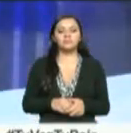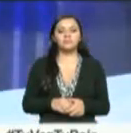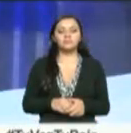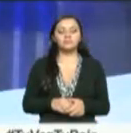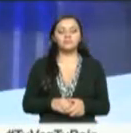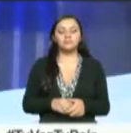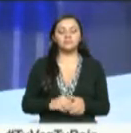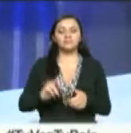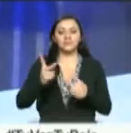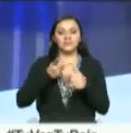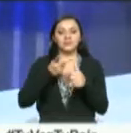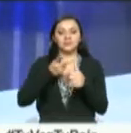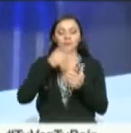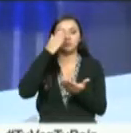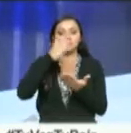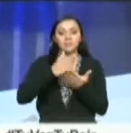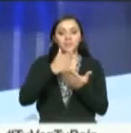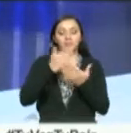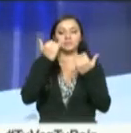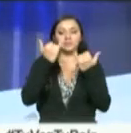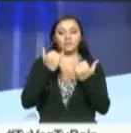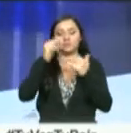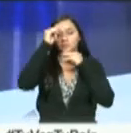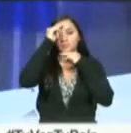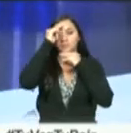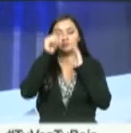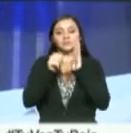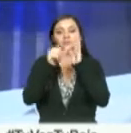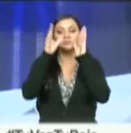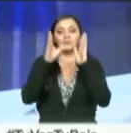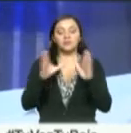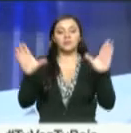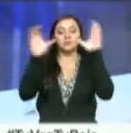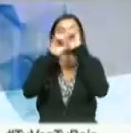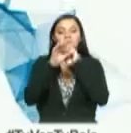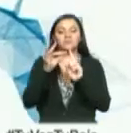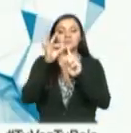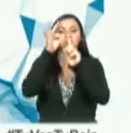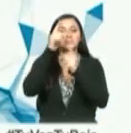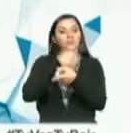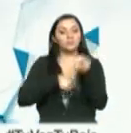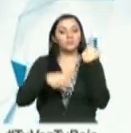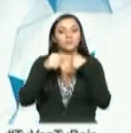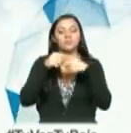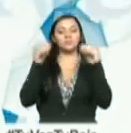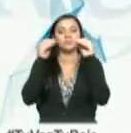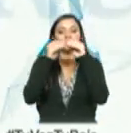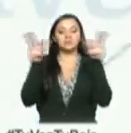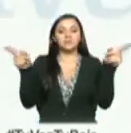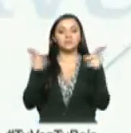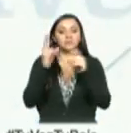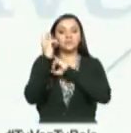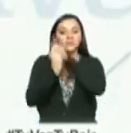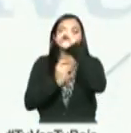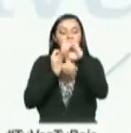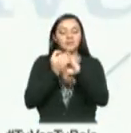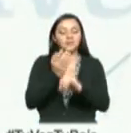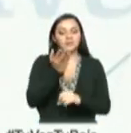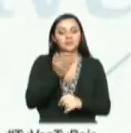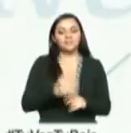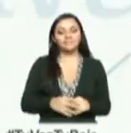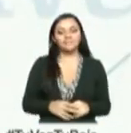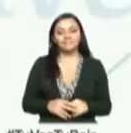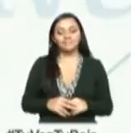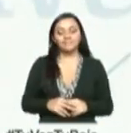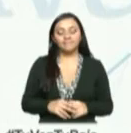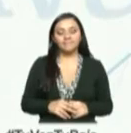Es tiempo para un segundo paréntesis en este su noticiero ciudadano, emisión estelar. Al volver, tendremos el resumen de las noticias